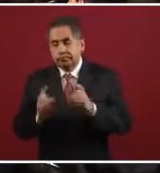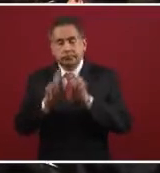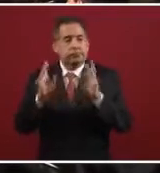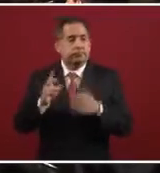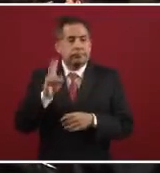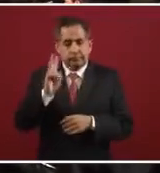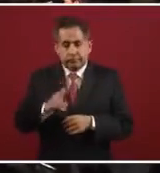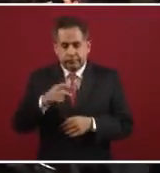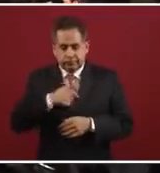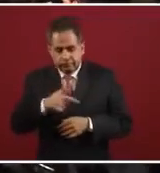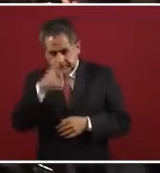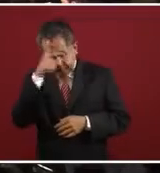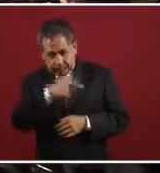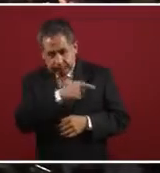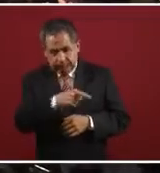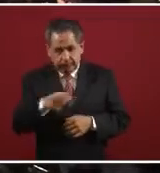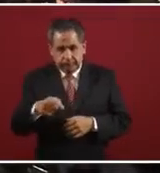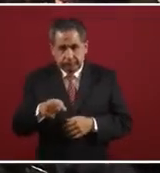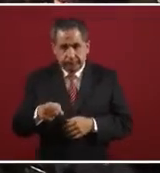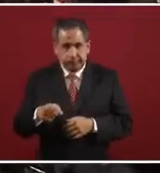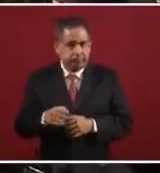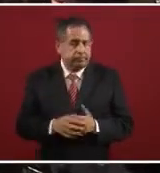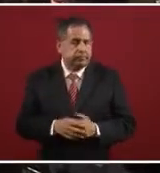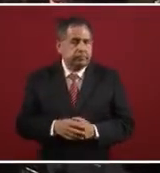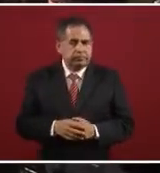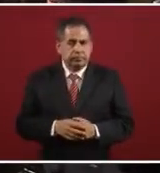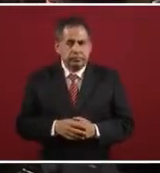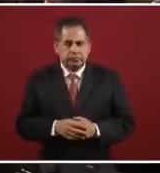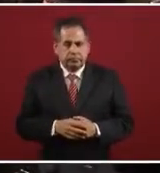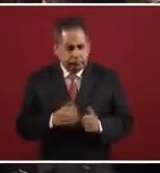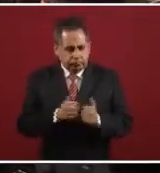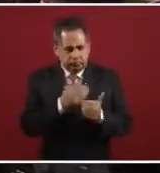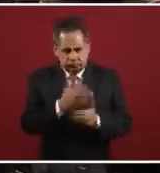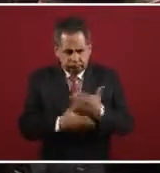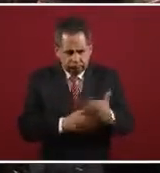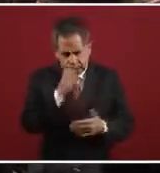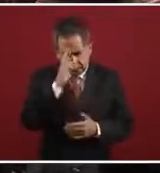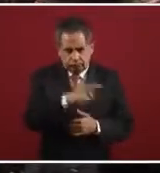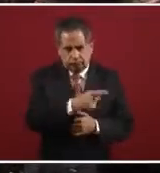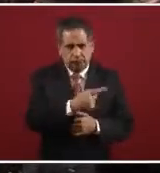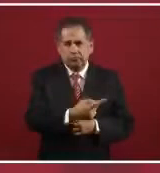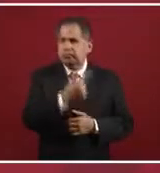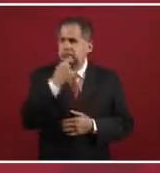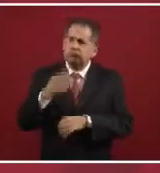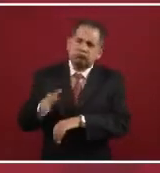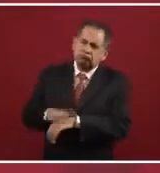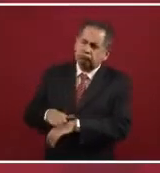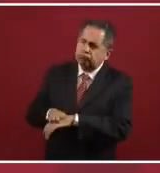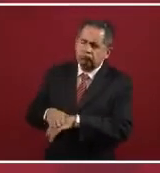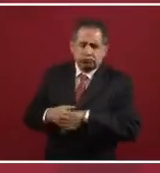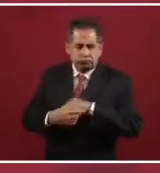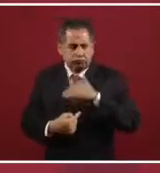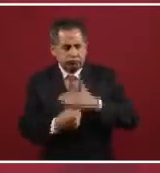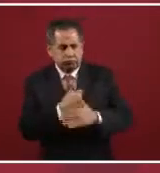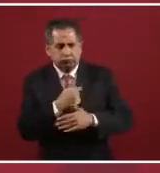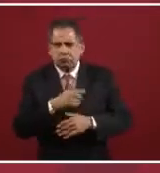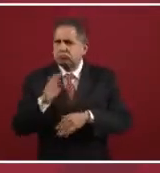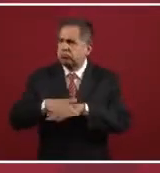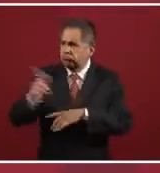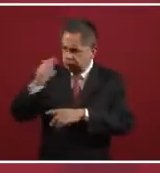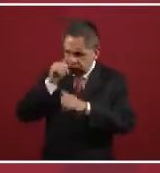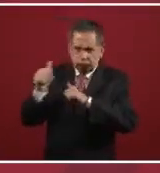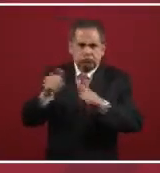encuentro alguna persona que en forma respetuosa me dice que por qué no atiendo,